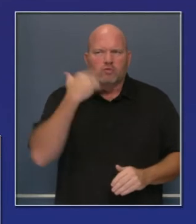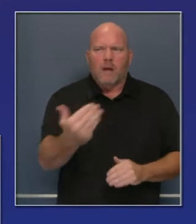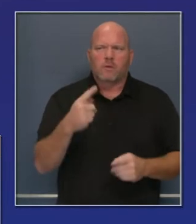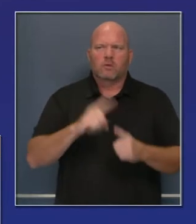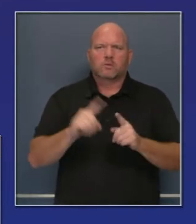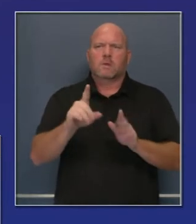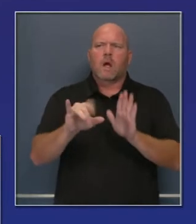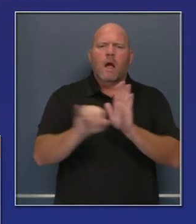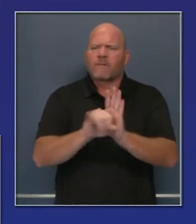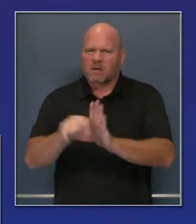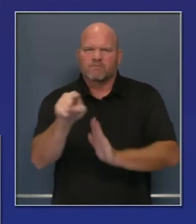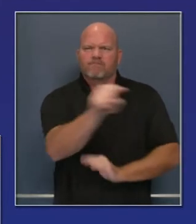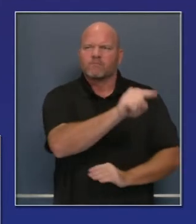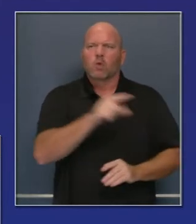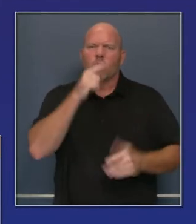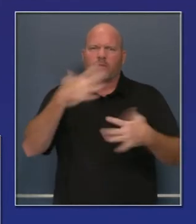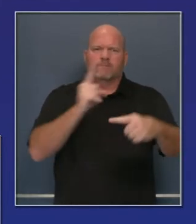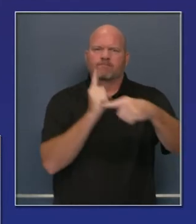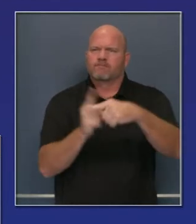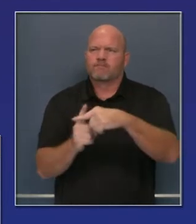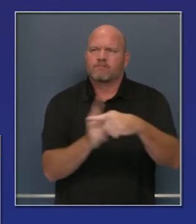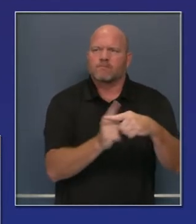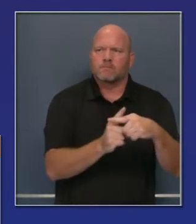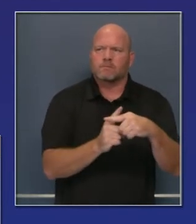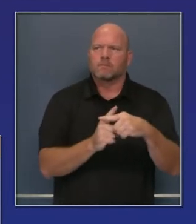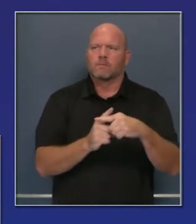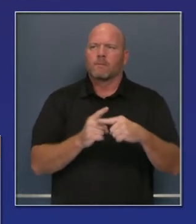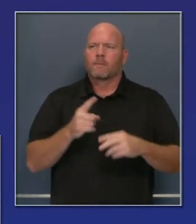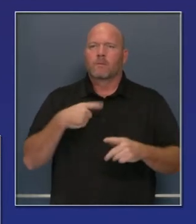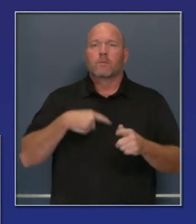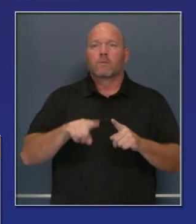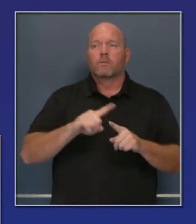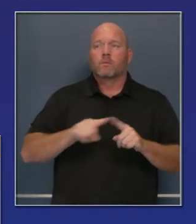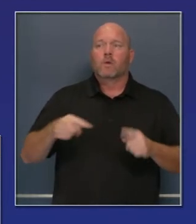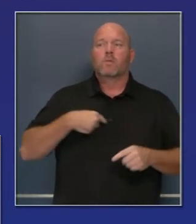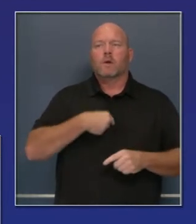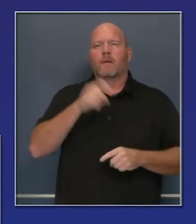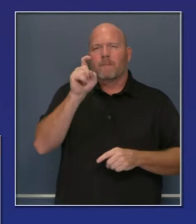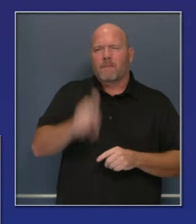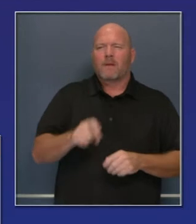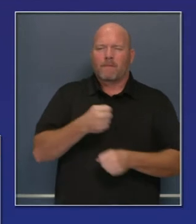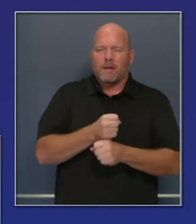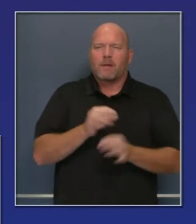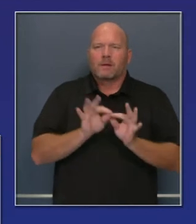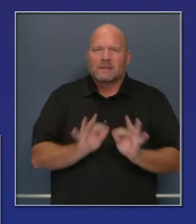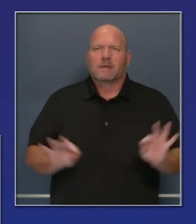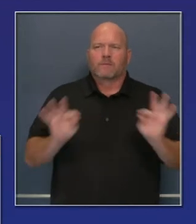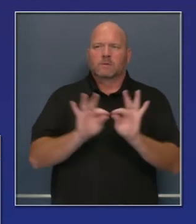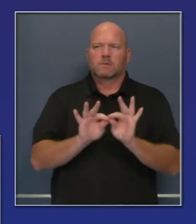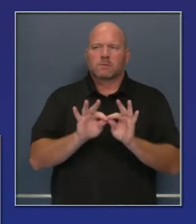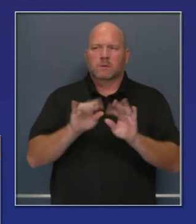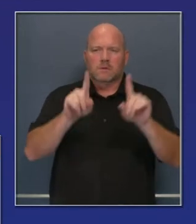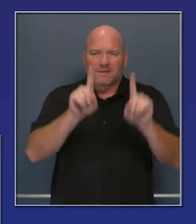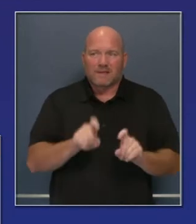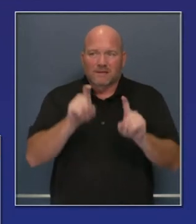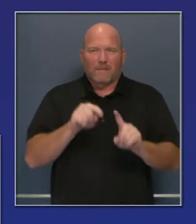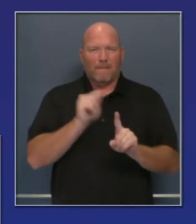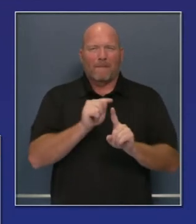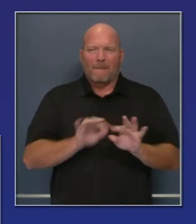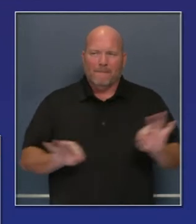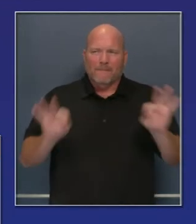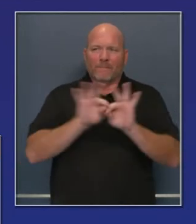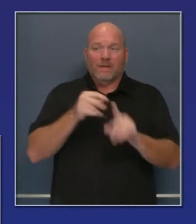avergonzados de identificar a individuos que hayan dado resultado positivo. Pero esto tiene que tener